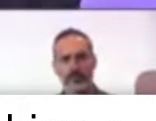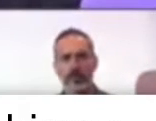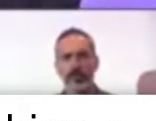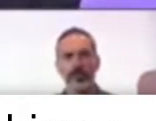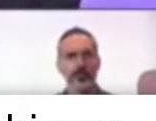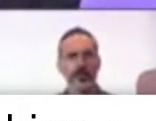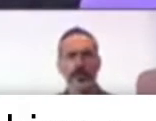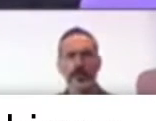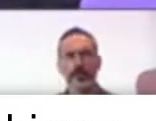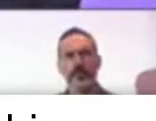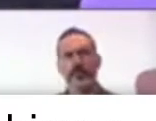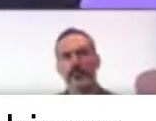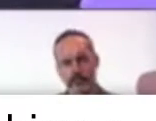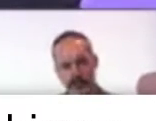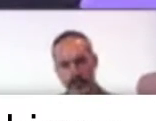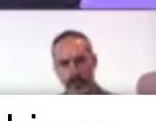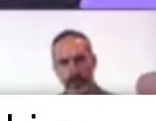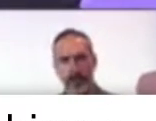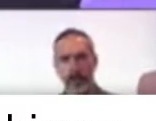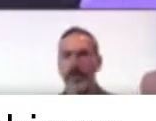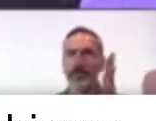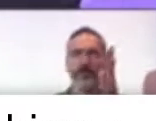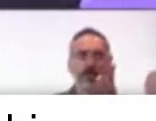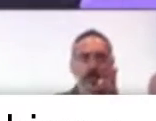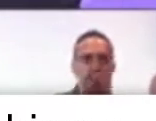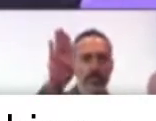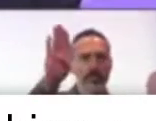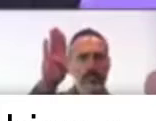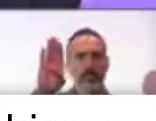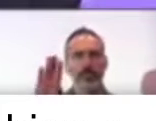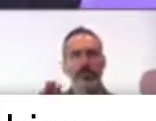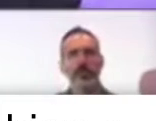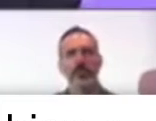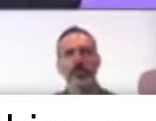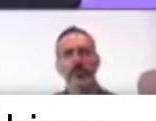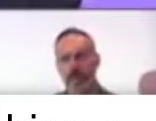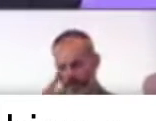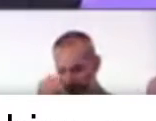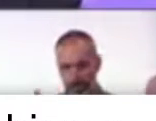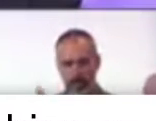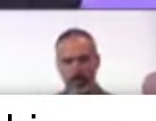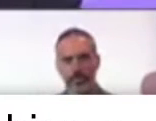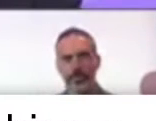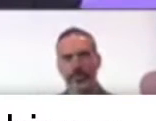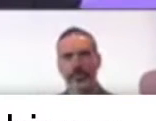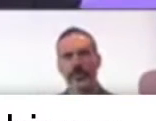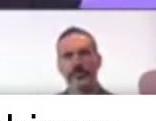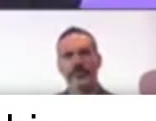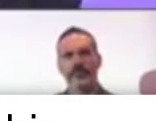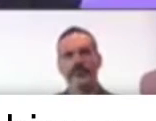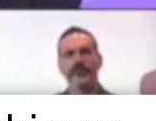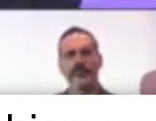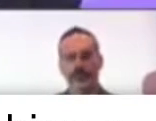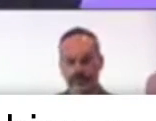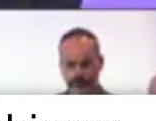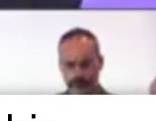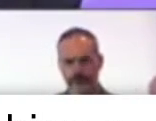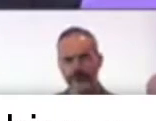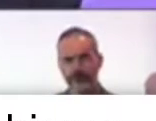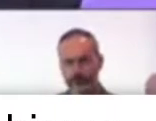mejorar. Rumbo representa dirección, motivación y representa nuestro gran